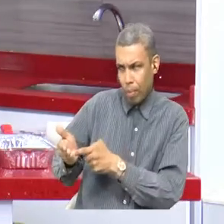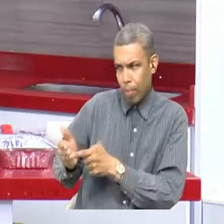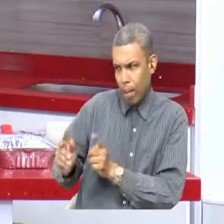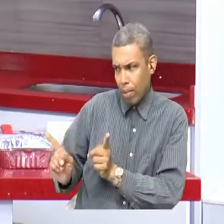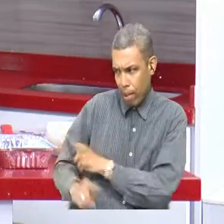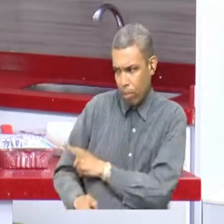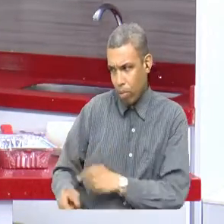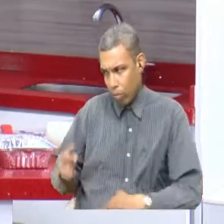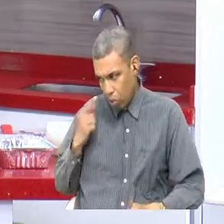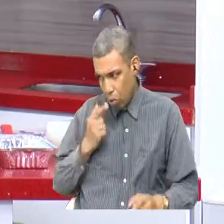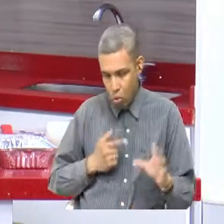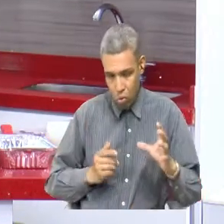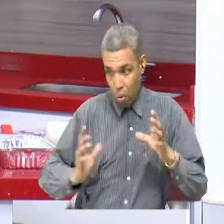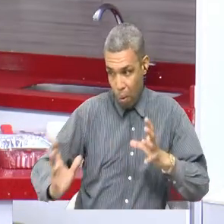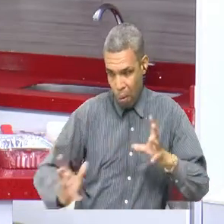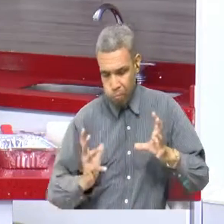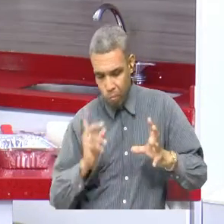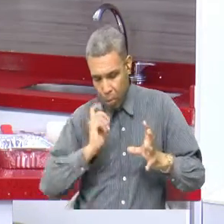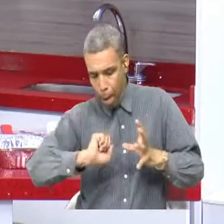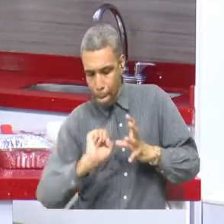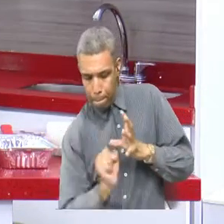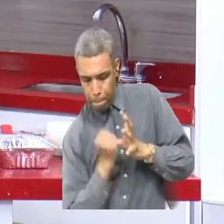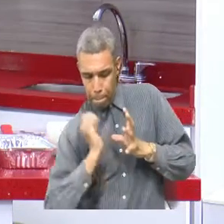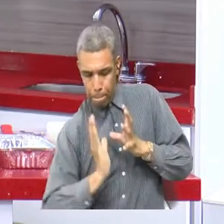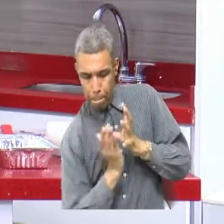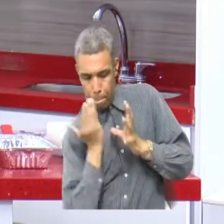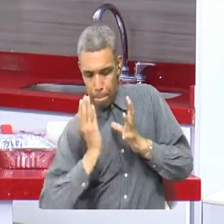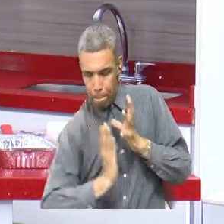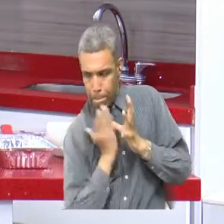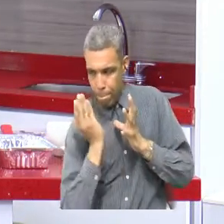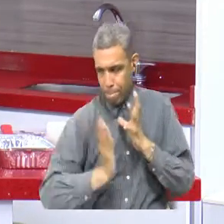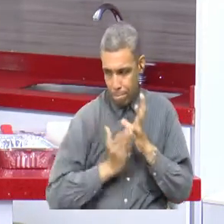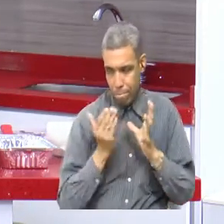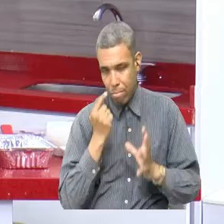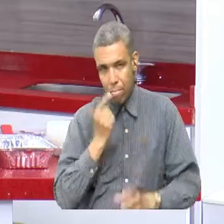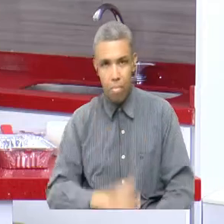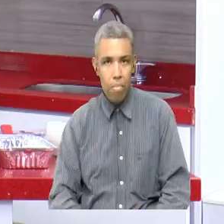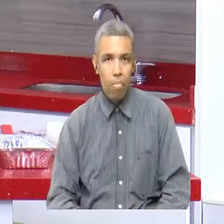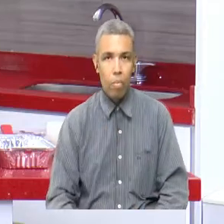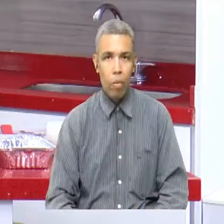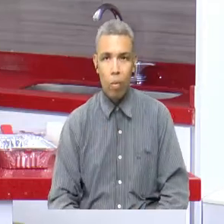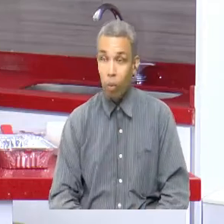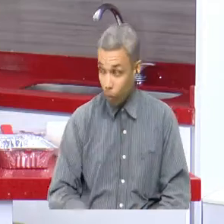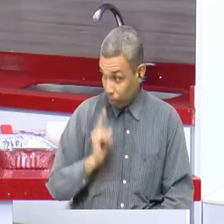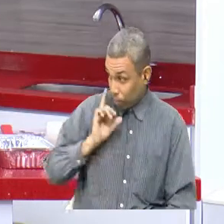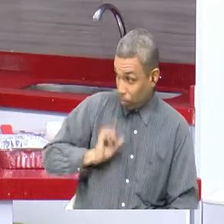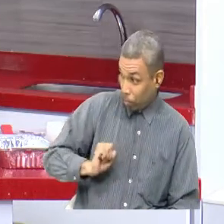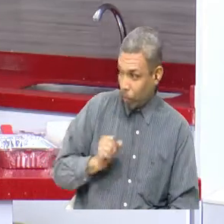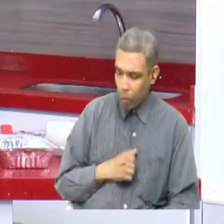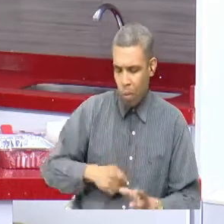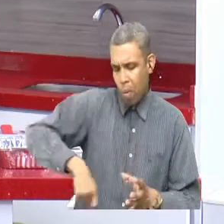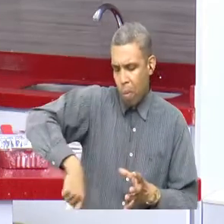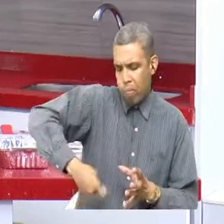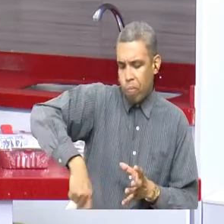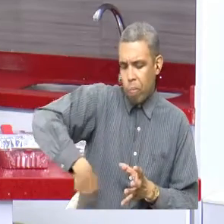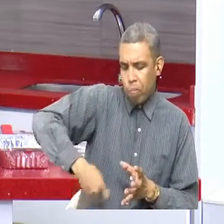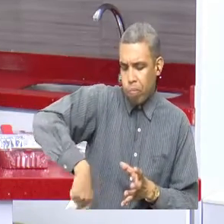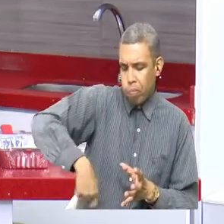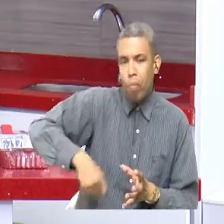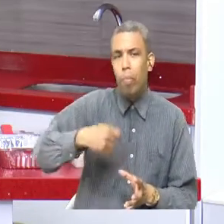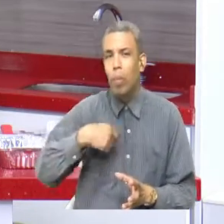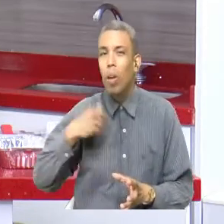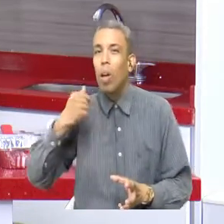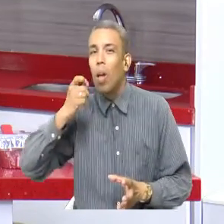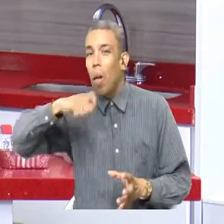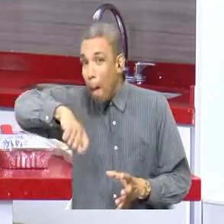Que no se quede nada. Eso. Vale. Si ve que de una vez va cogiendo cuerpo, sí, es la acción del limón con la crema